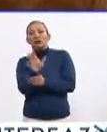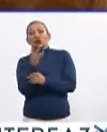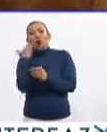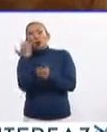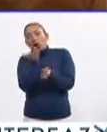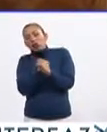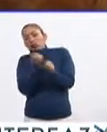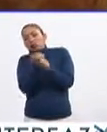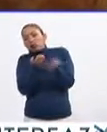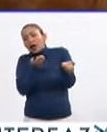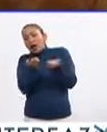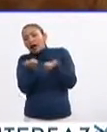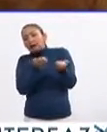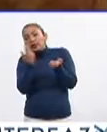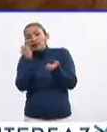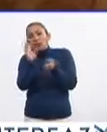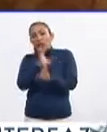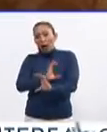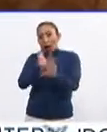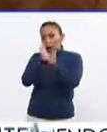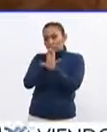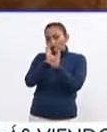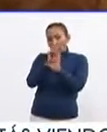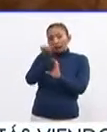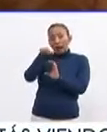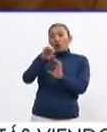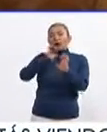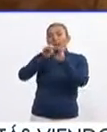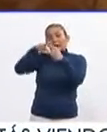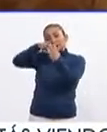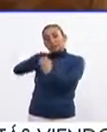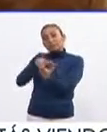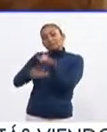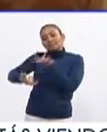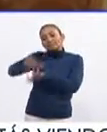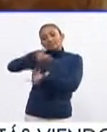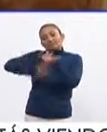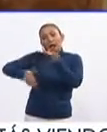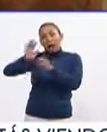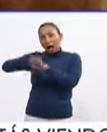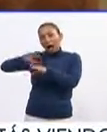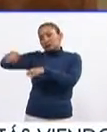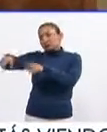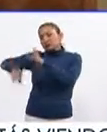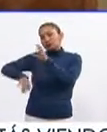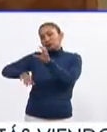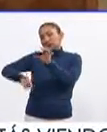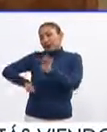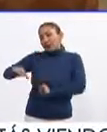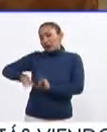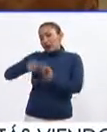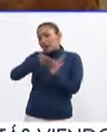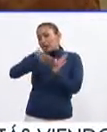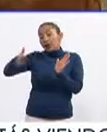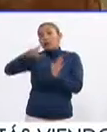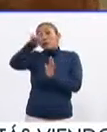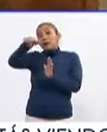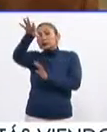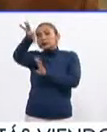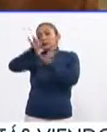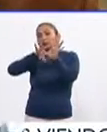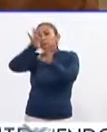pequeño ejercicio y una canción, y hay una entrevista y se hacen algunas cosas más, y a partir de eso hay una